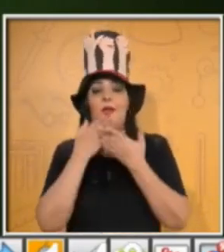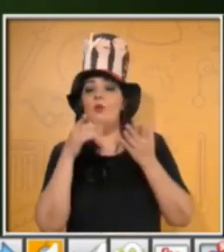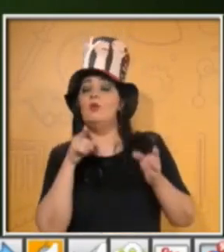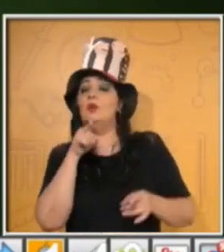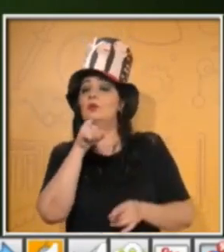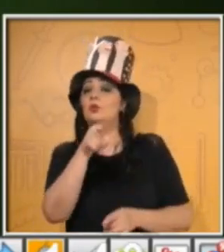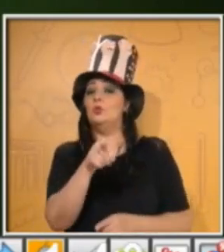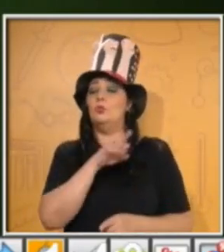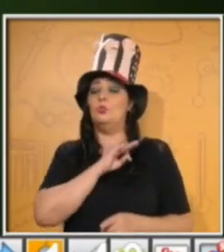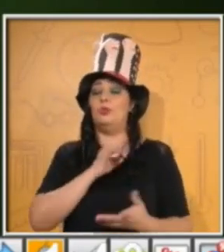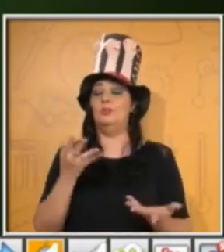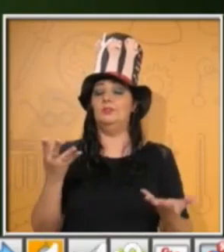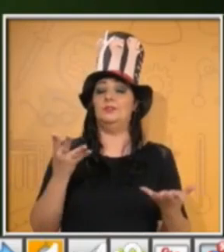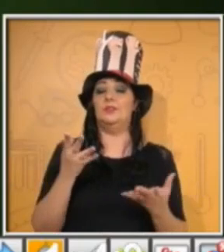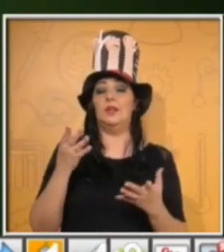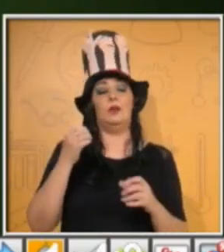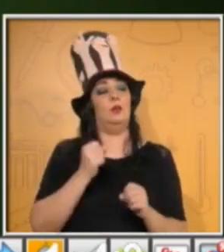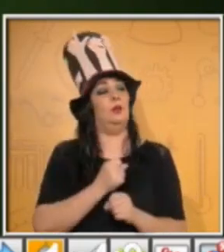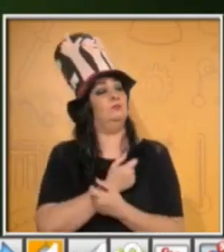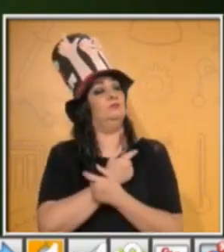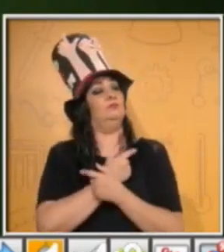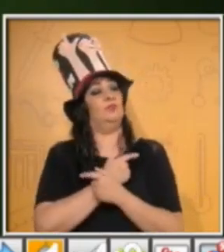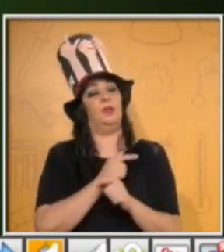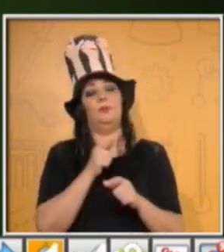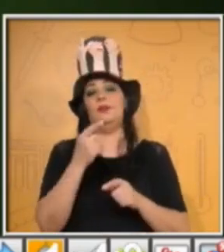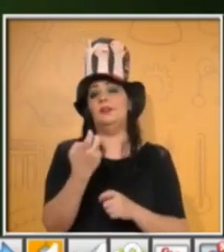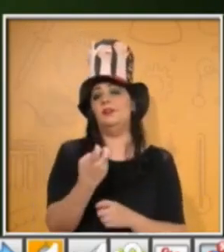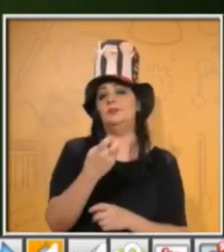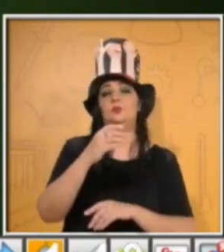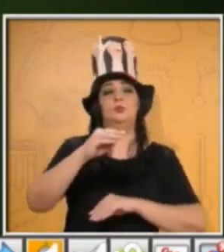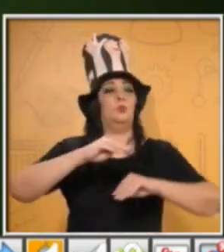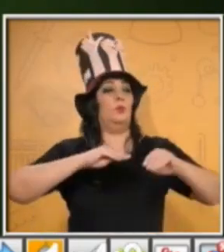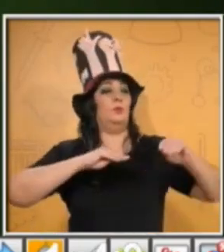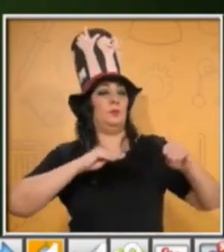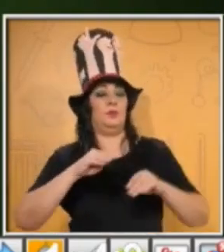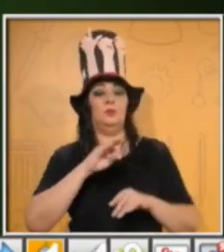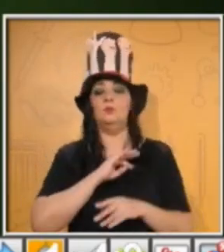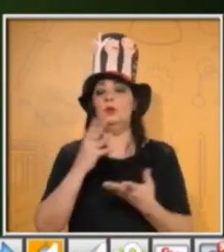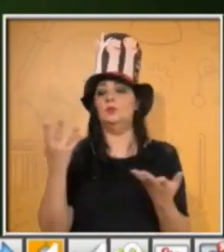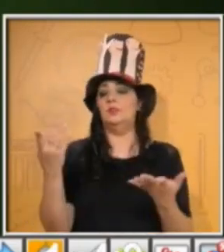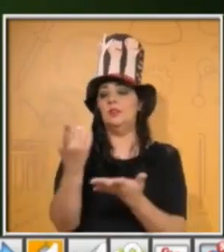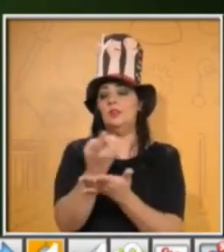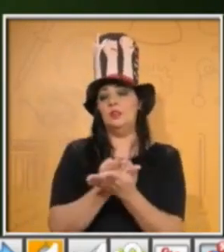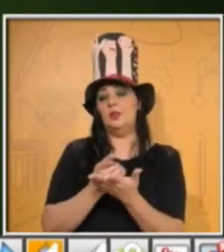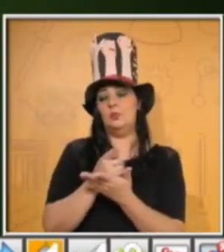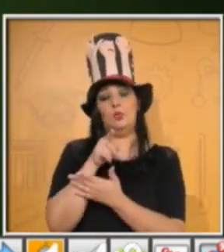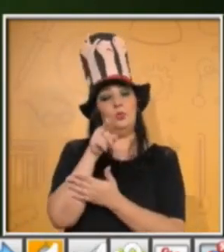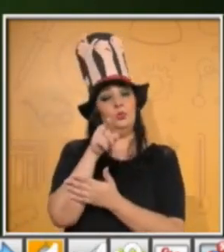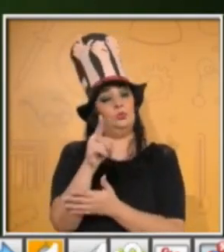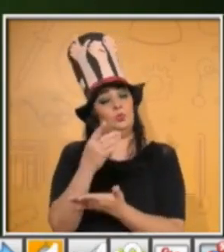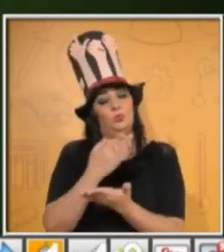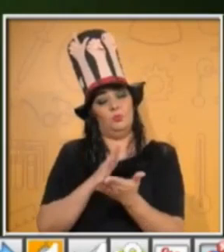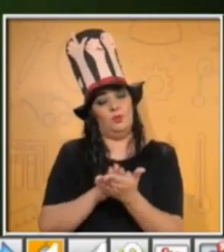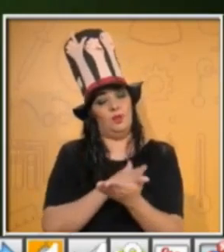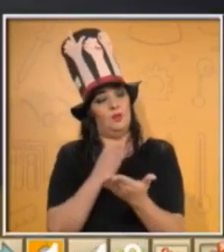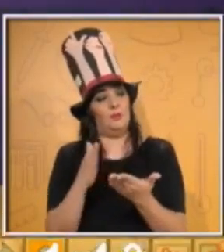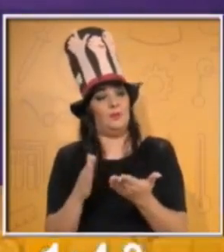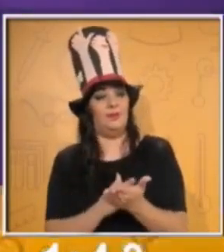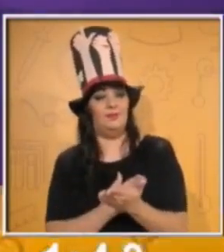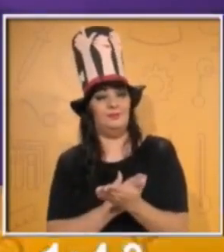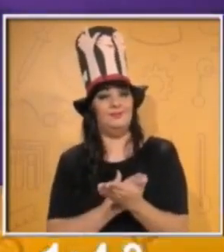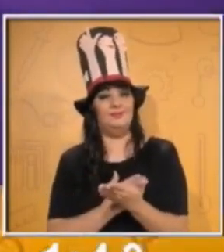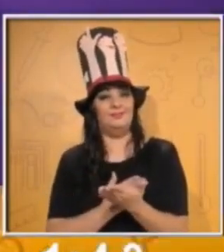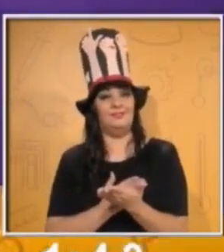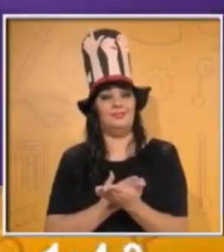vas a poner en práctica cualquiera de esos movimientos y vas a hacer un dibujo en tu cuaderno. Y bueno, de